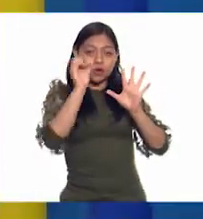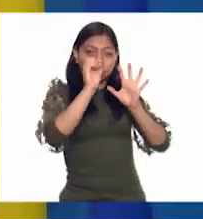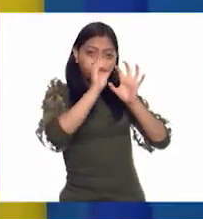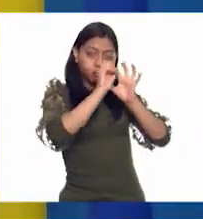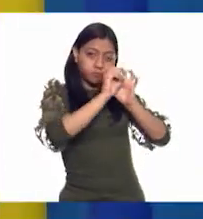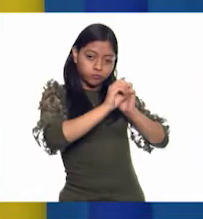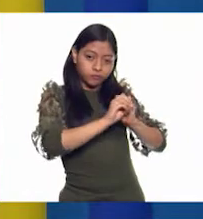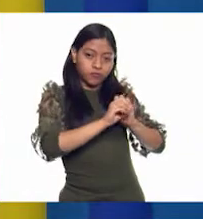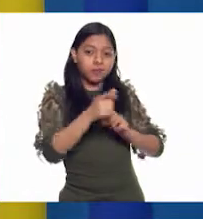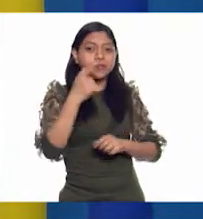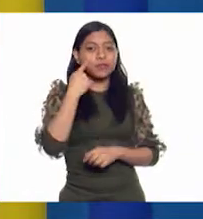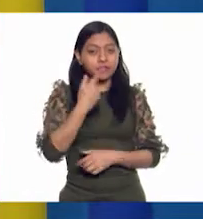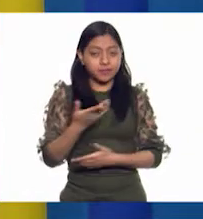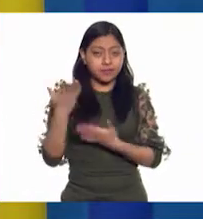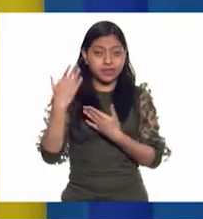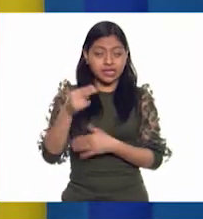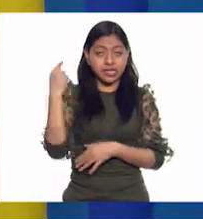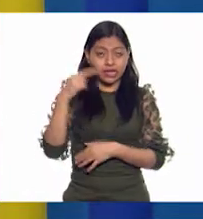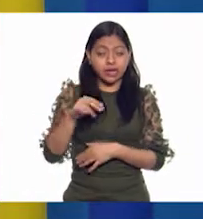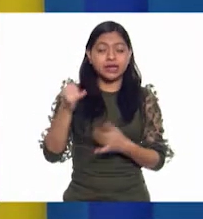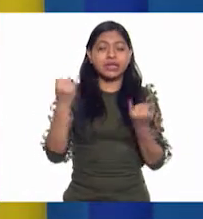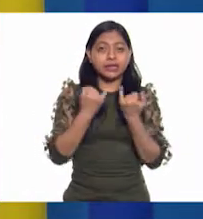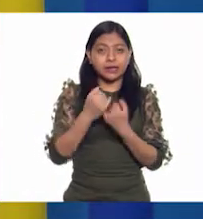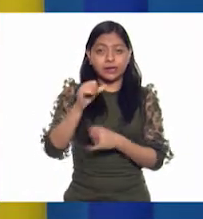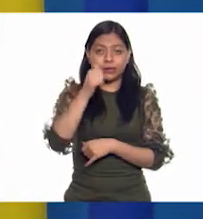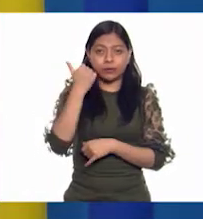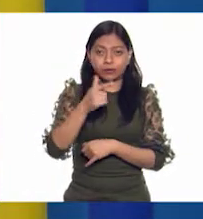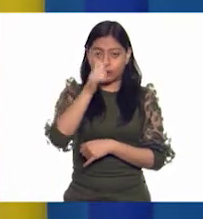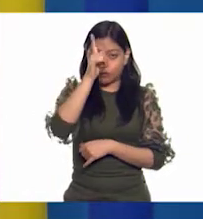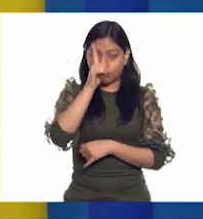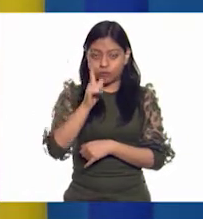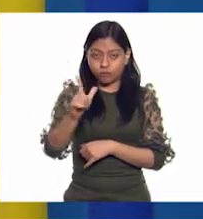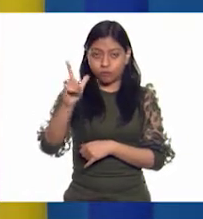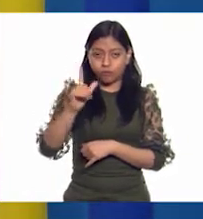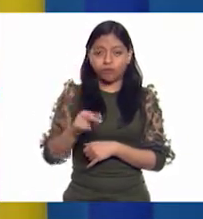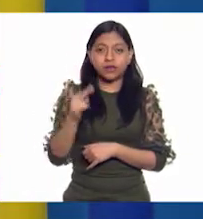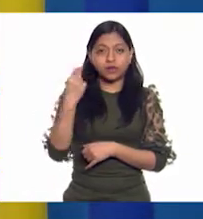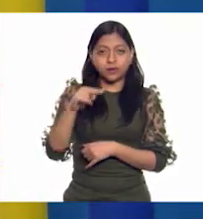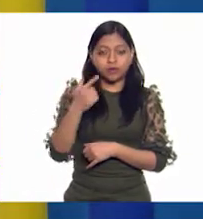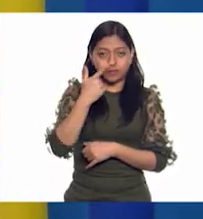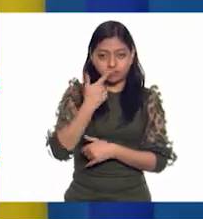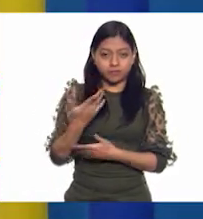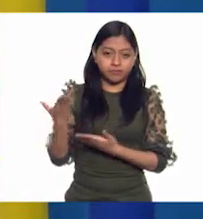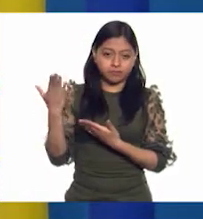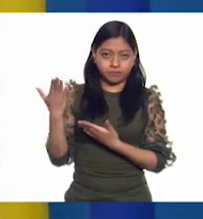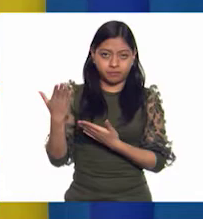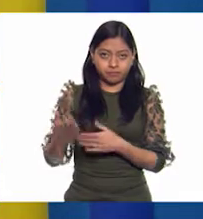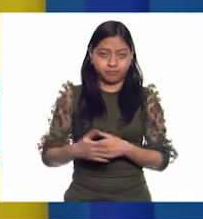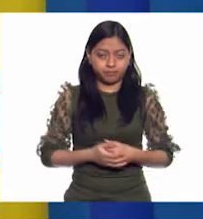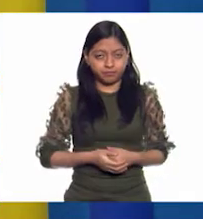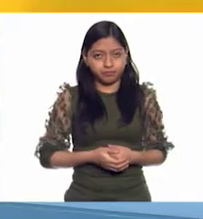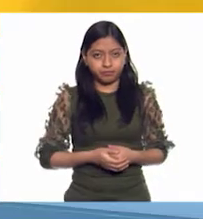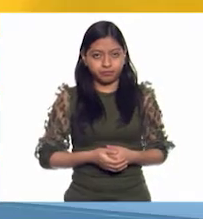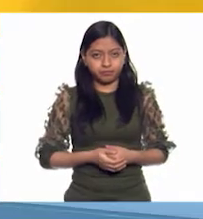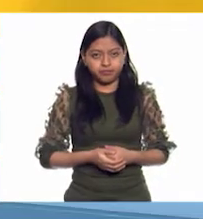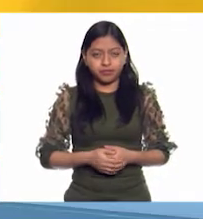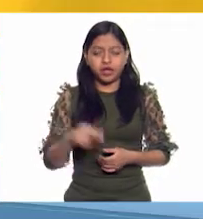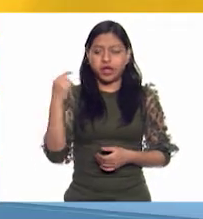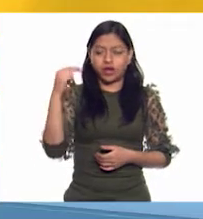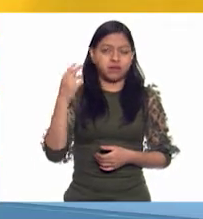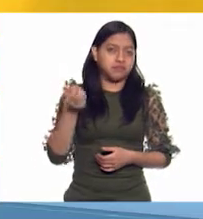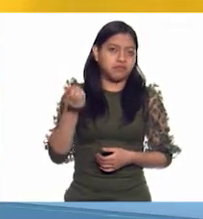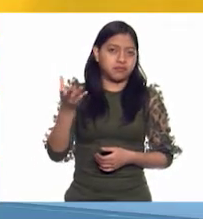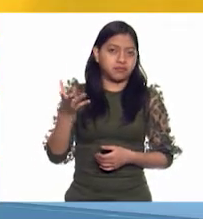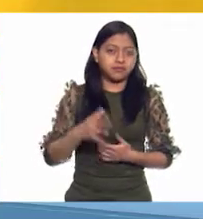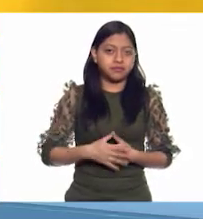nombraron al eclipse de sol, así también al eclipse lunar dieron por nombre Mixtli-Cualo. Ah, me